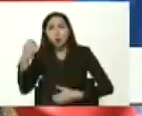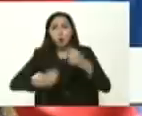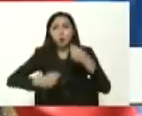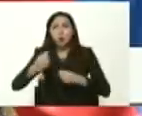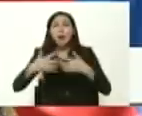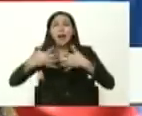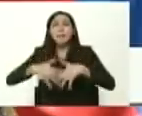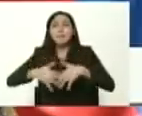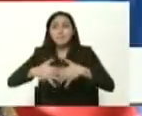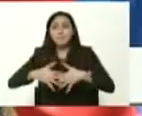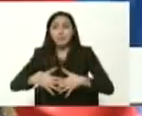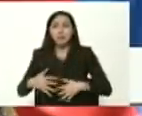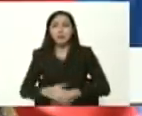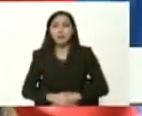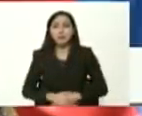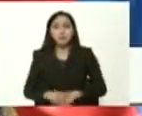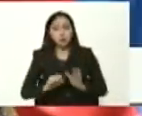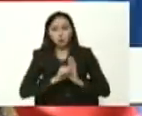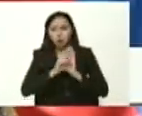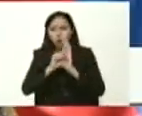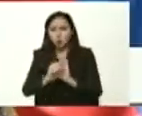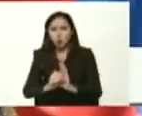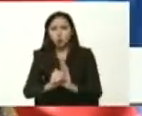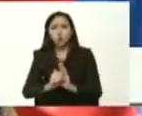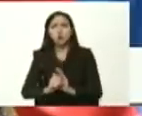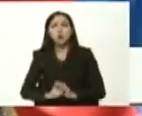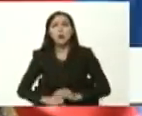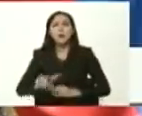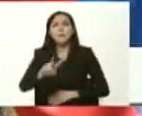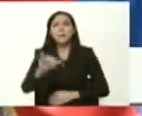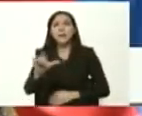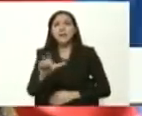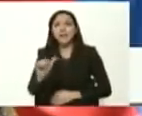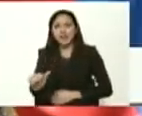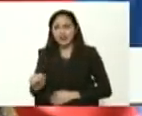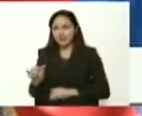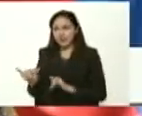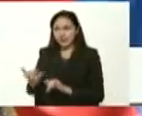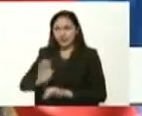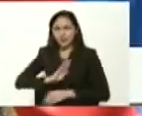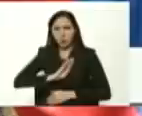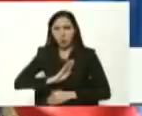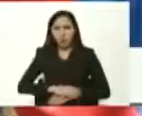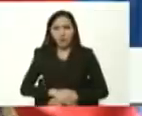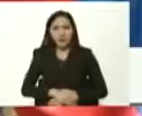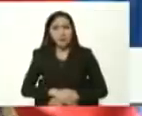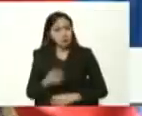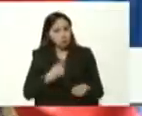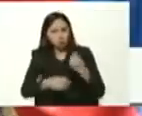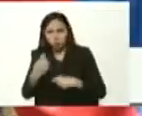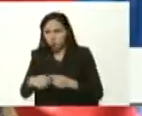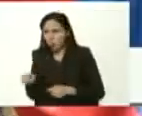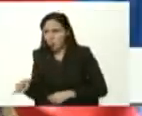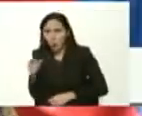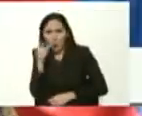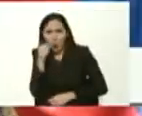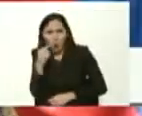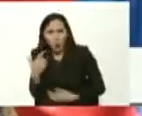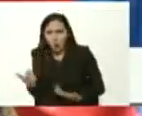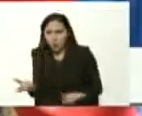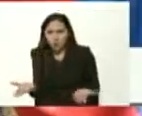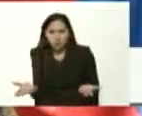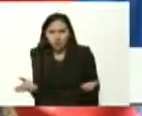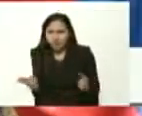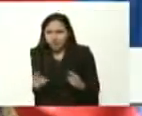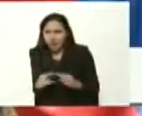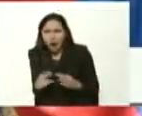Andes, así como la marca de leche en polvo Villa La Estancia. O sea, este señor no conoció